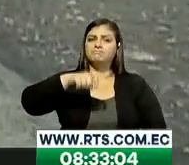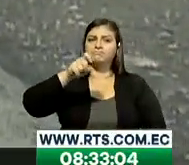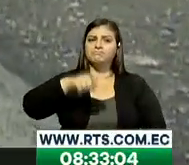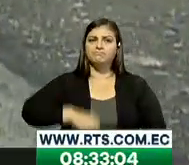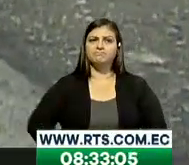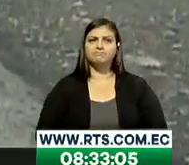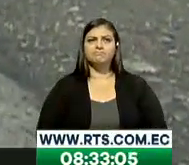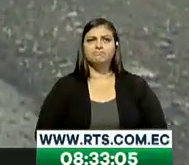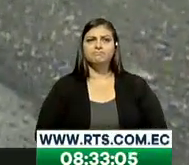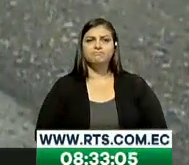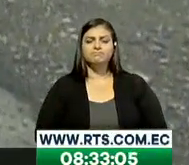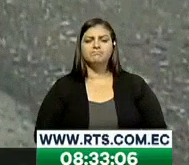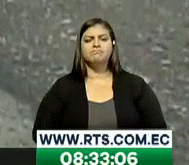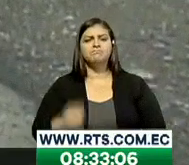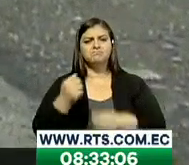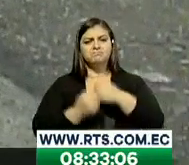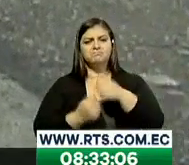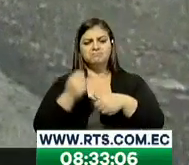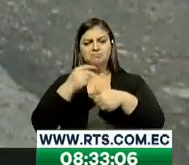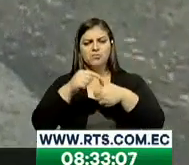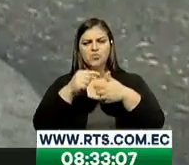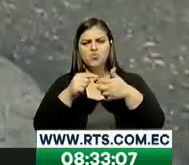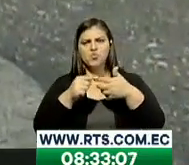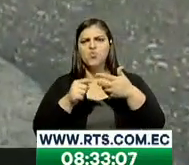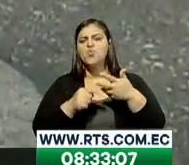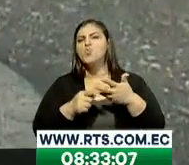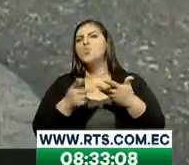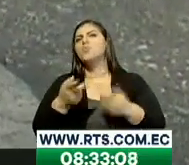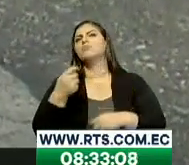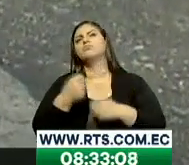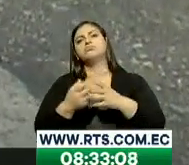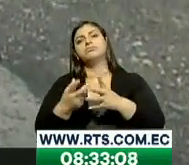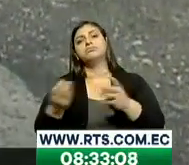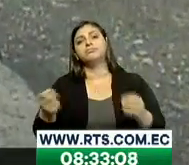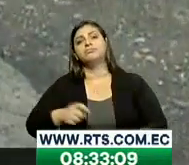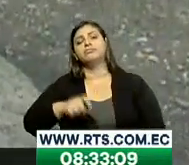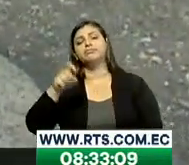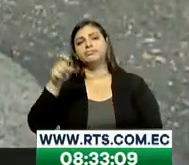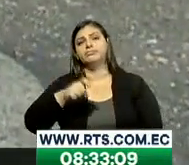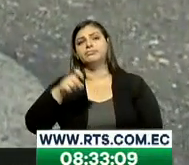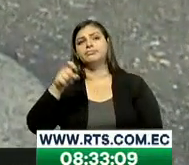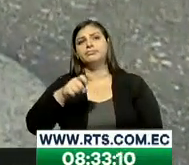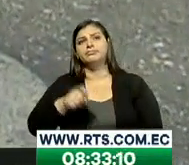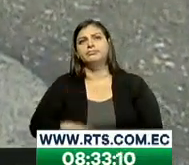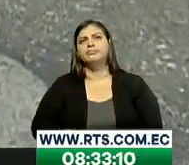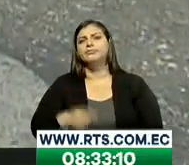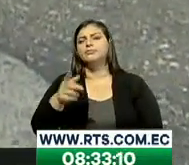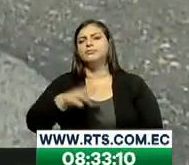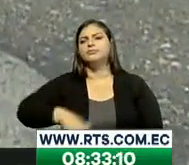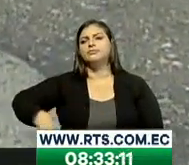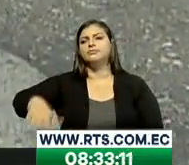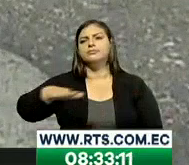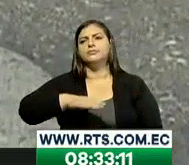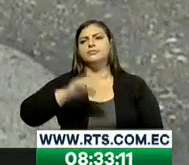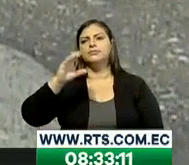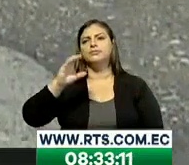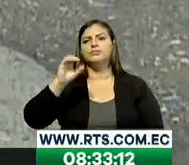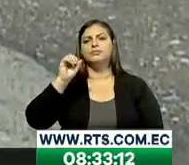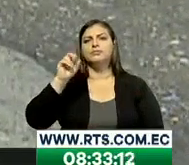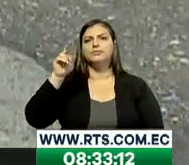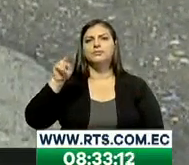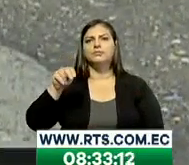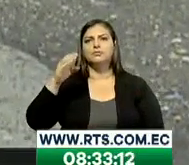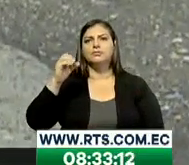favor, una solución. Cooperativa La Concordia, junto a la Juan Montalvo en el norte de Guayaquil.